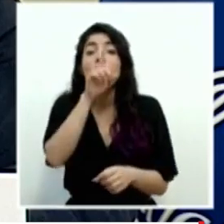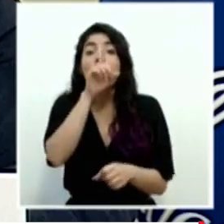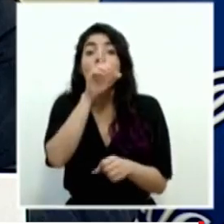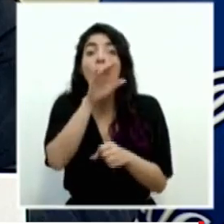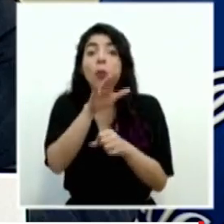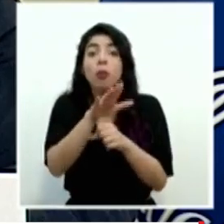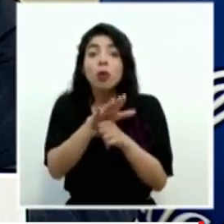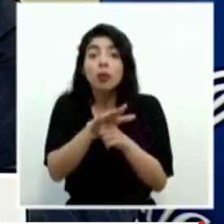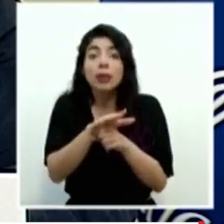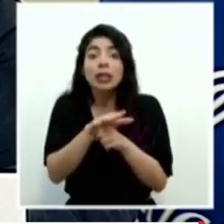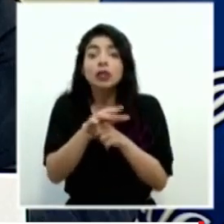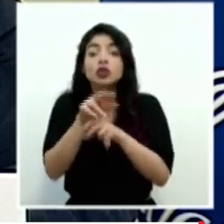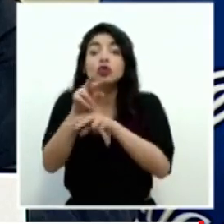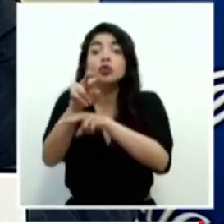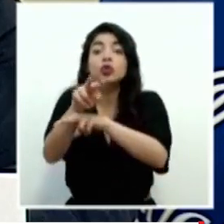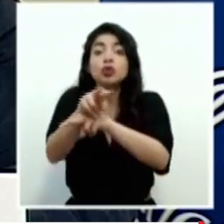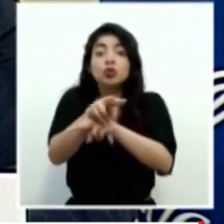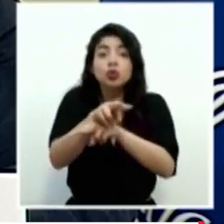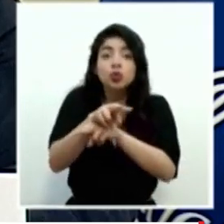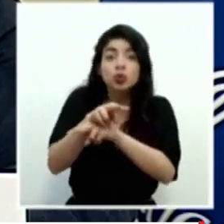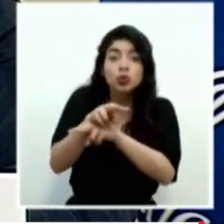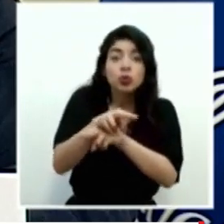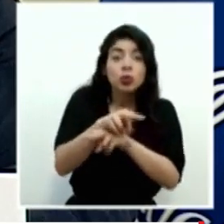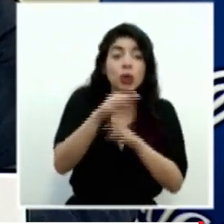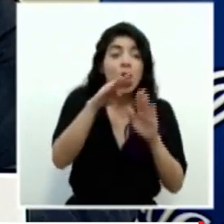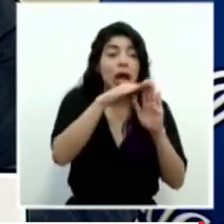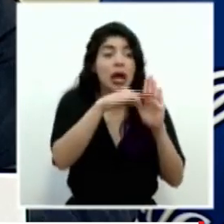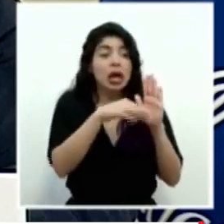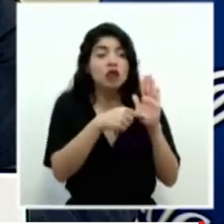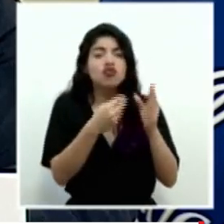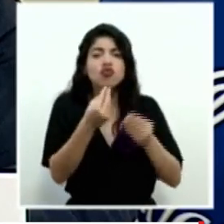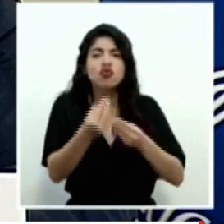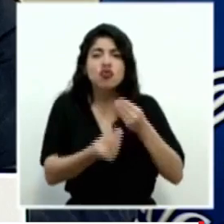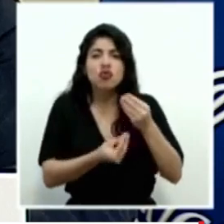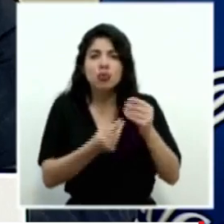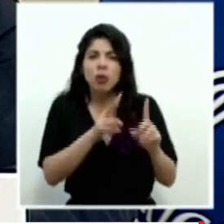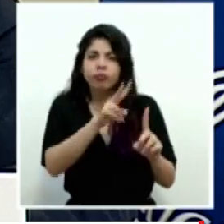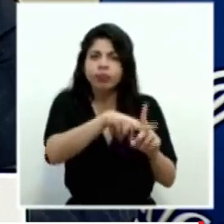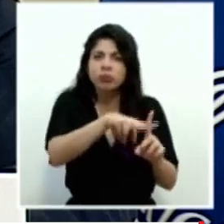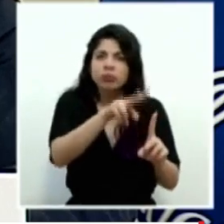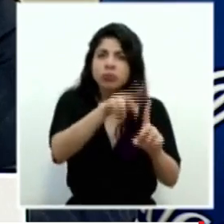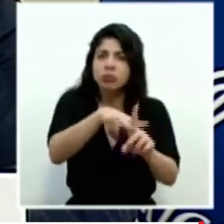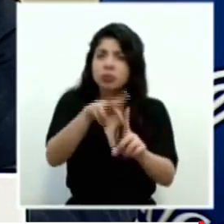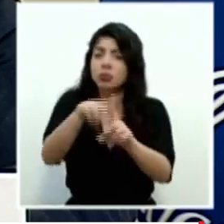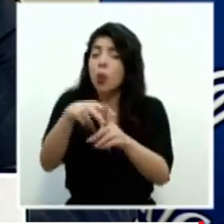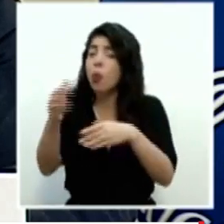compromiso de la supervisión y de la aplicación de los protocolos, que en